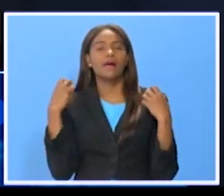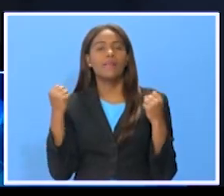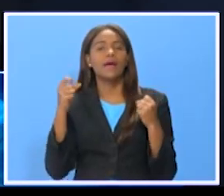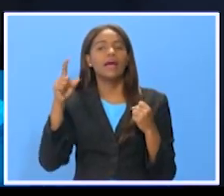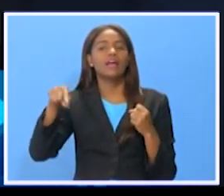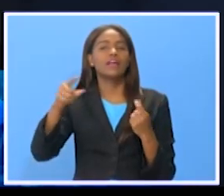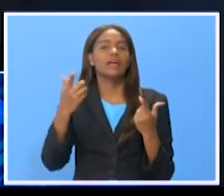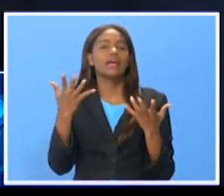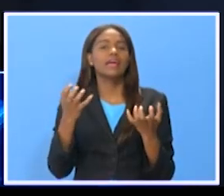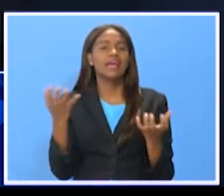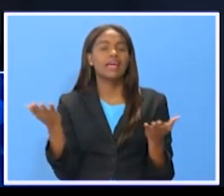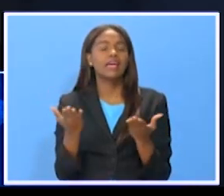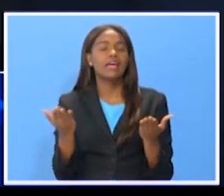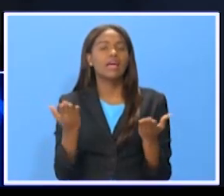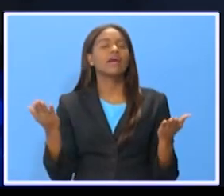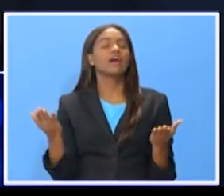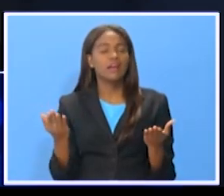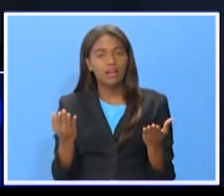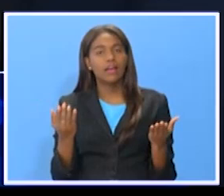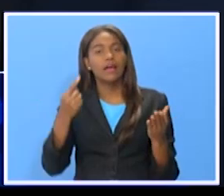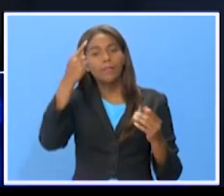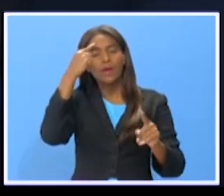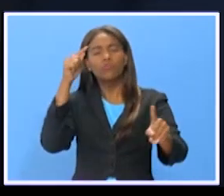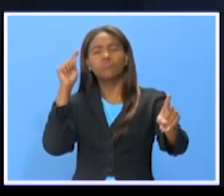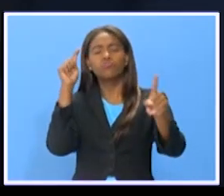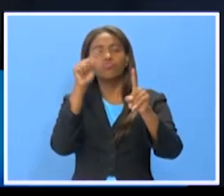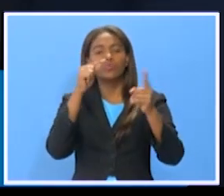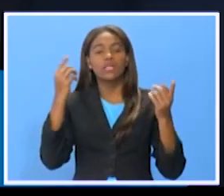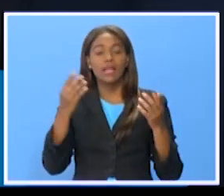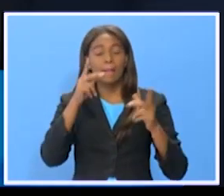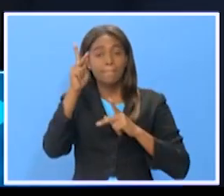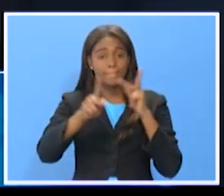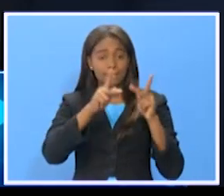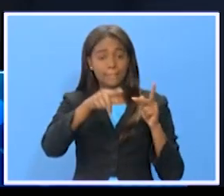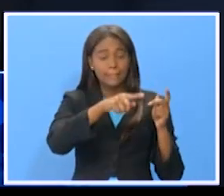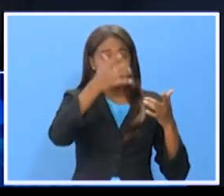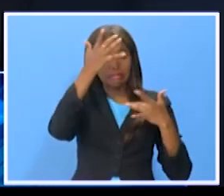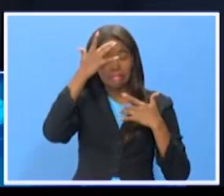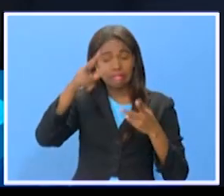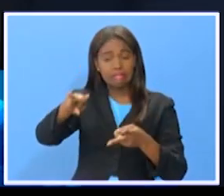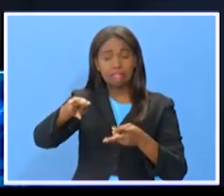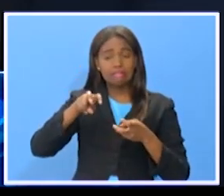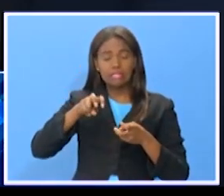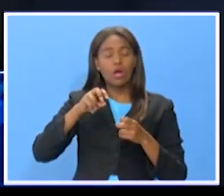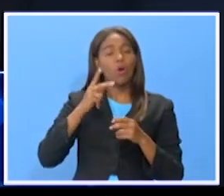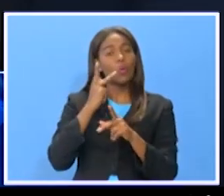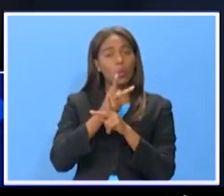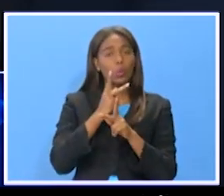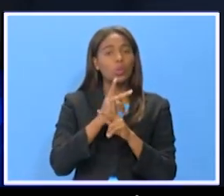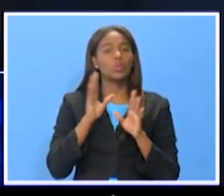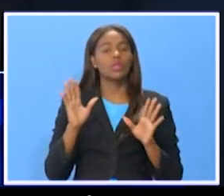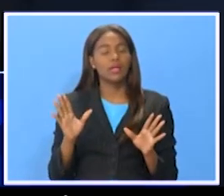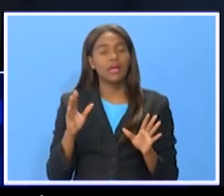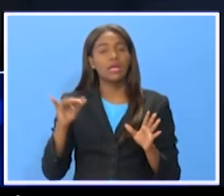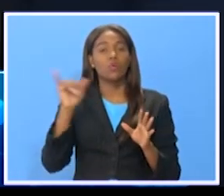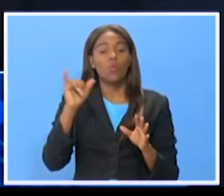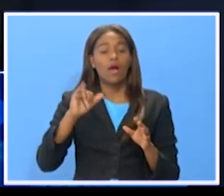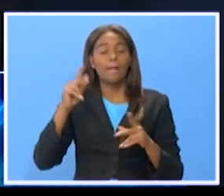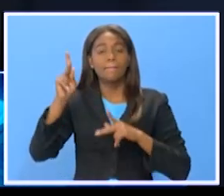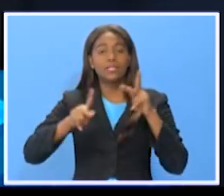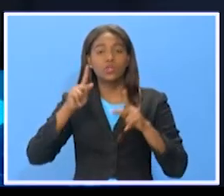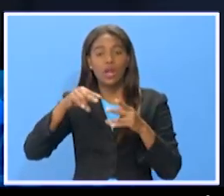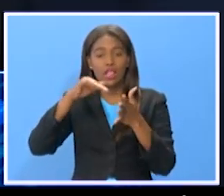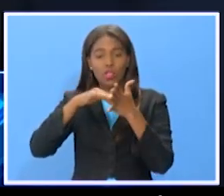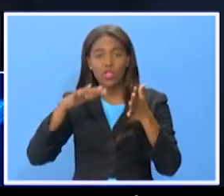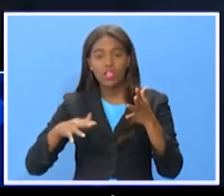autoridades, tenía como objetivo central evitar la salida prematura del sistema educativo